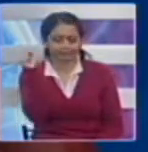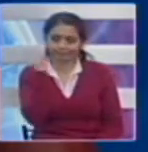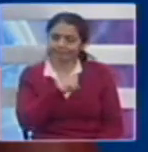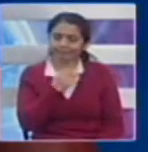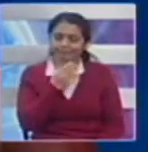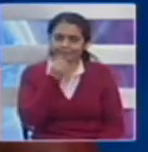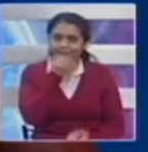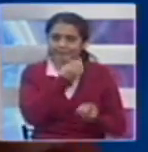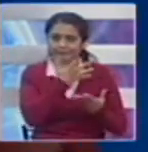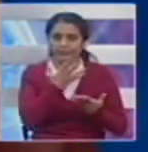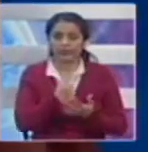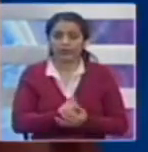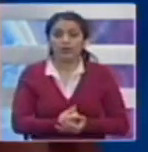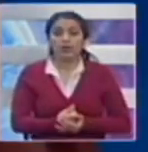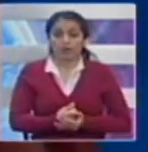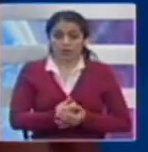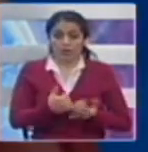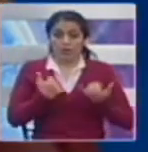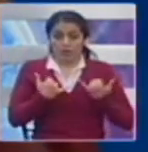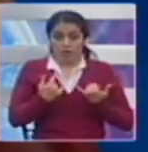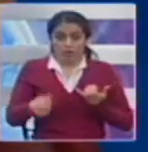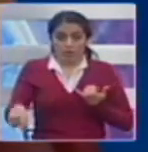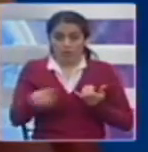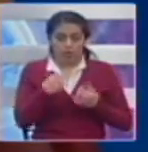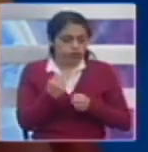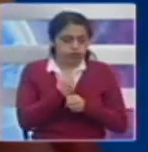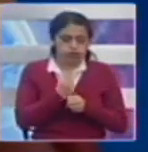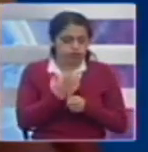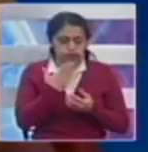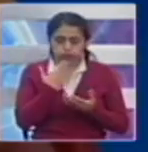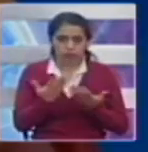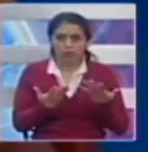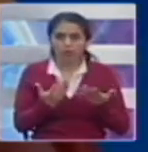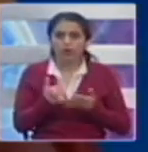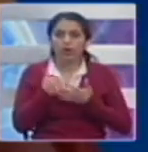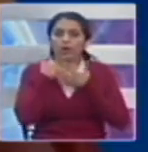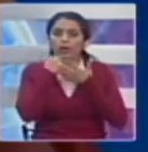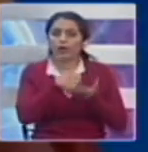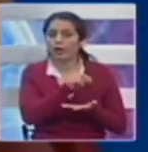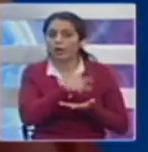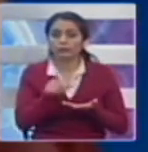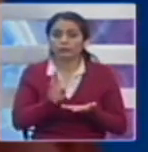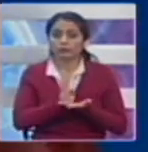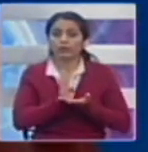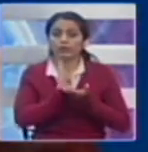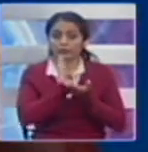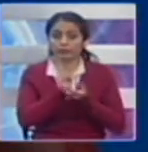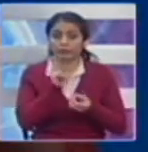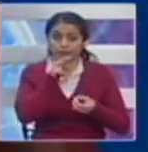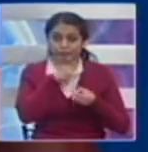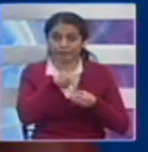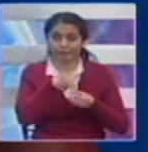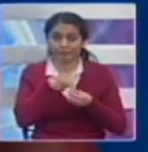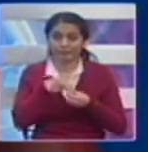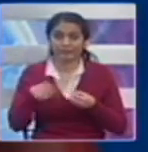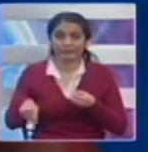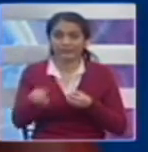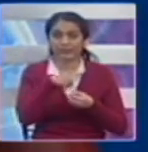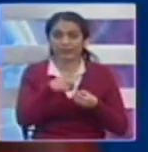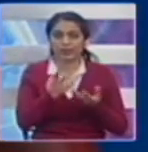Mira, nosotros estamos trabajando ahora más que nunca para dejarle a los afiliados y a nuestros queridos, más que